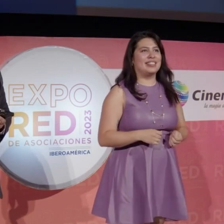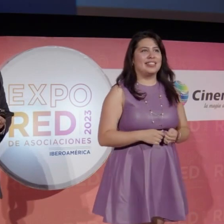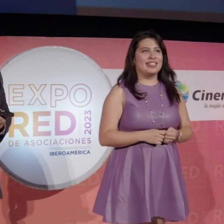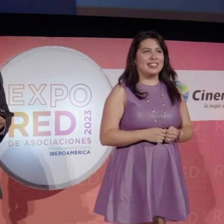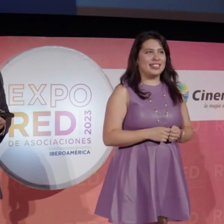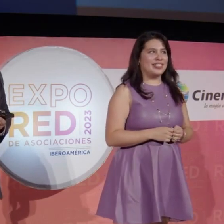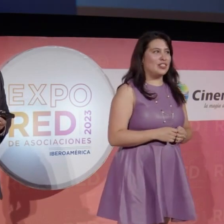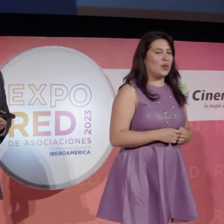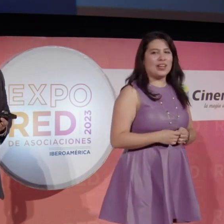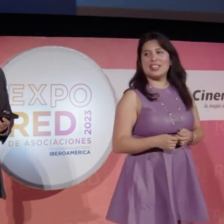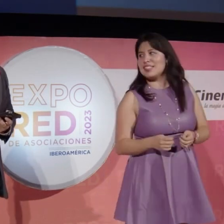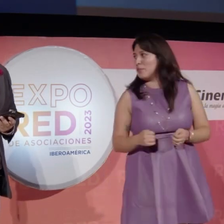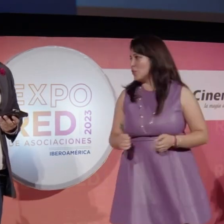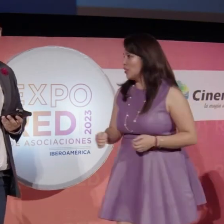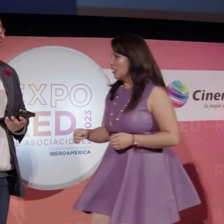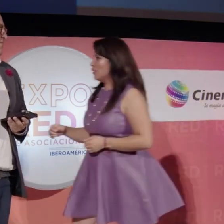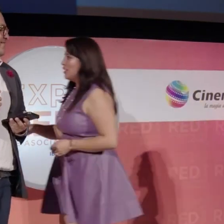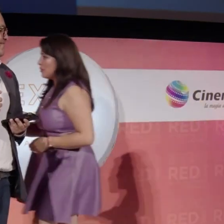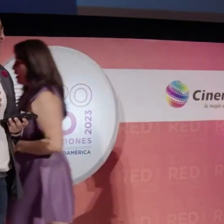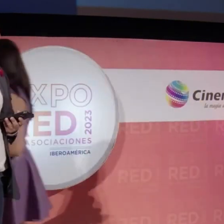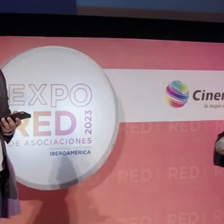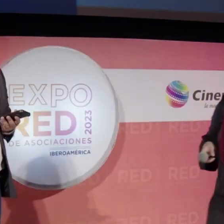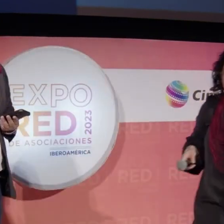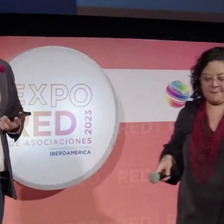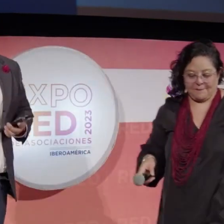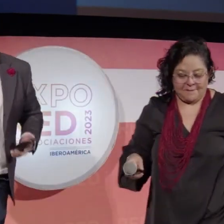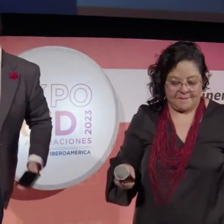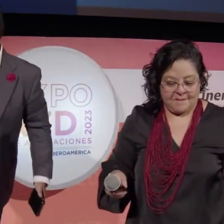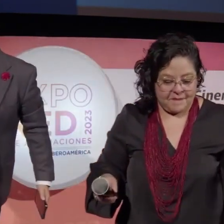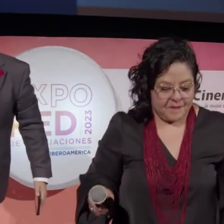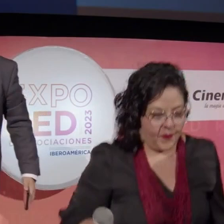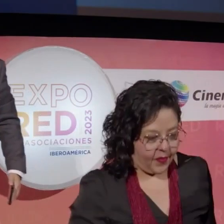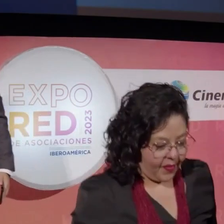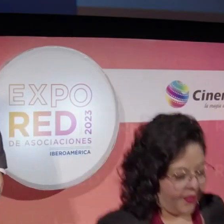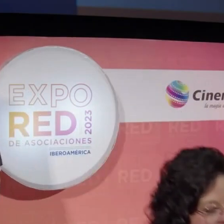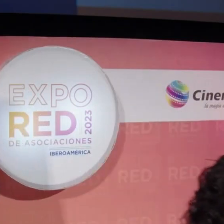¿Viri hizo fuga? No, aquí estamos. Ah, bueno. Yo les voy a